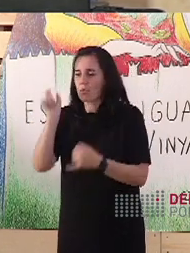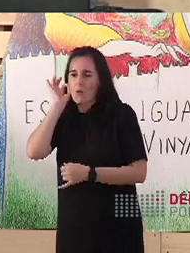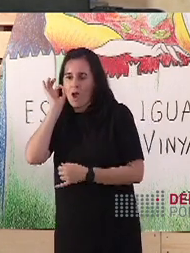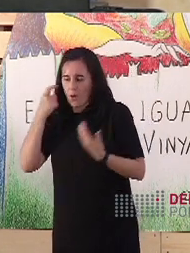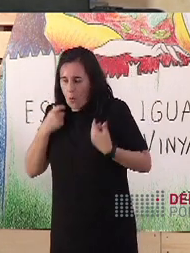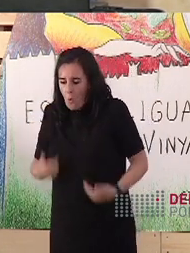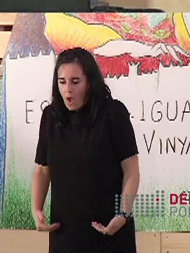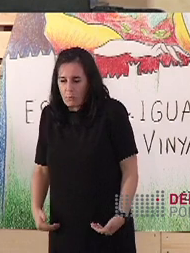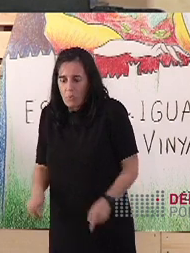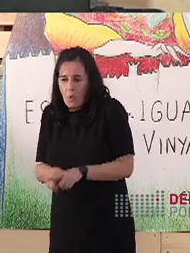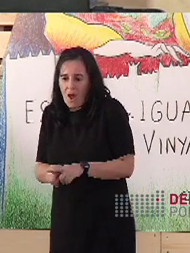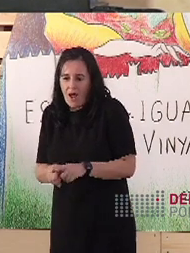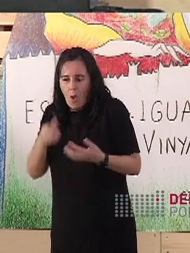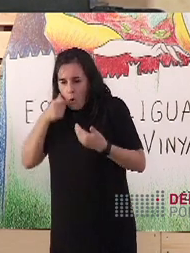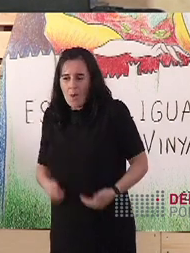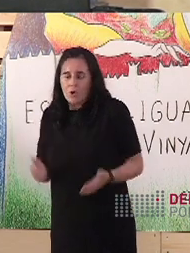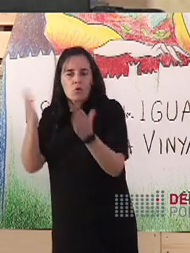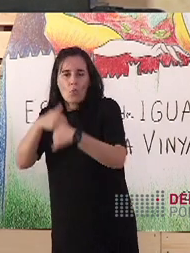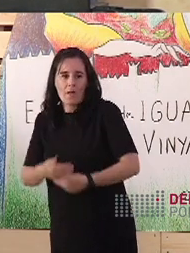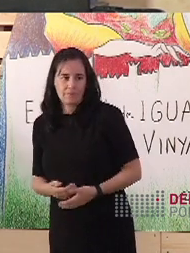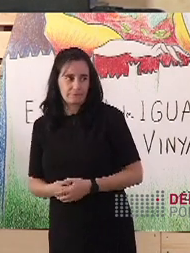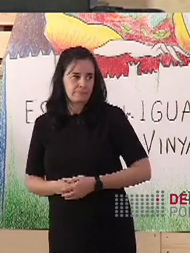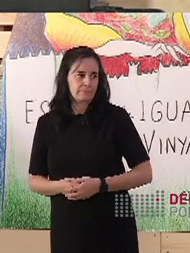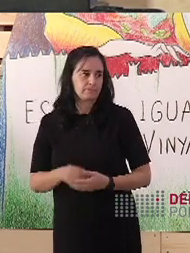etcétera. Vamos a ir rápido, dale, Zúa, por fin.